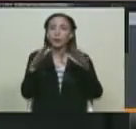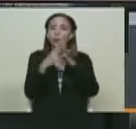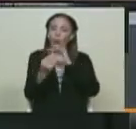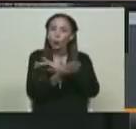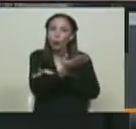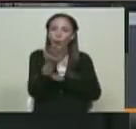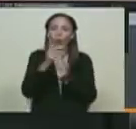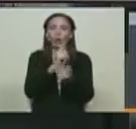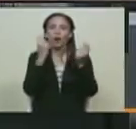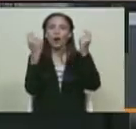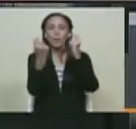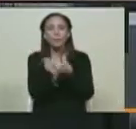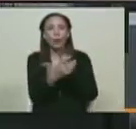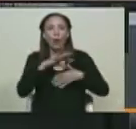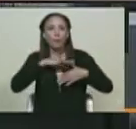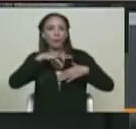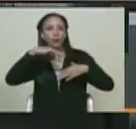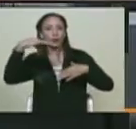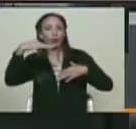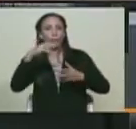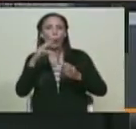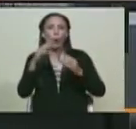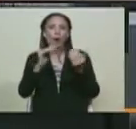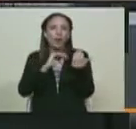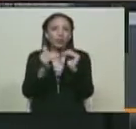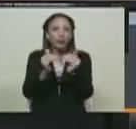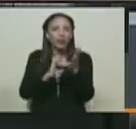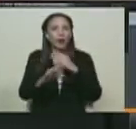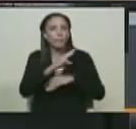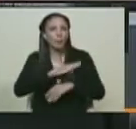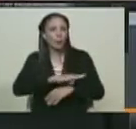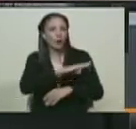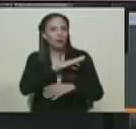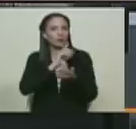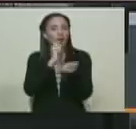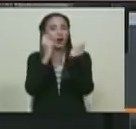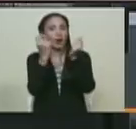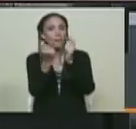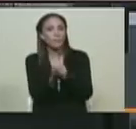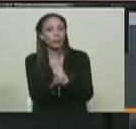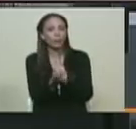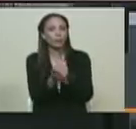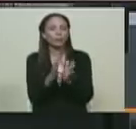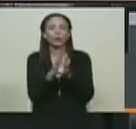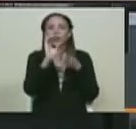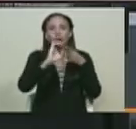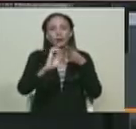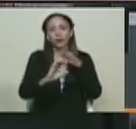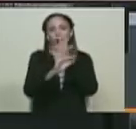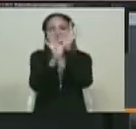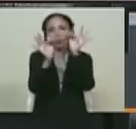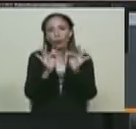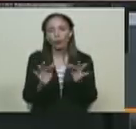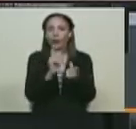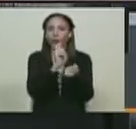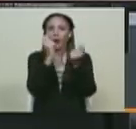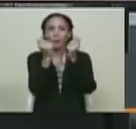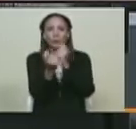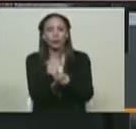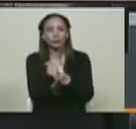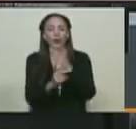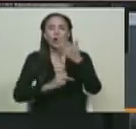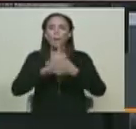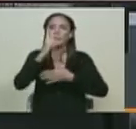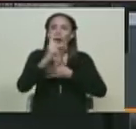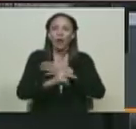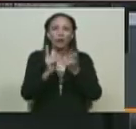Renovación espiritual, renovación moral, renovación estratégica, renovación de los planes,